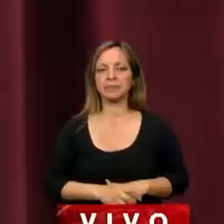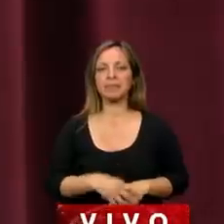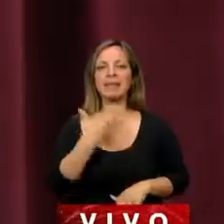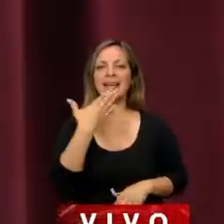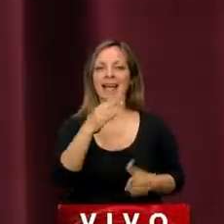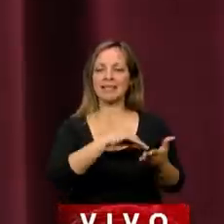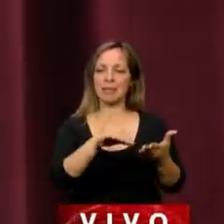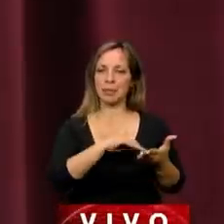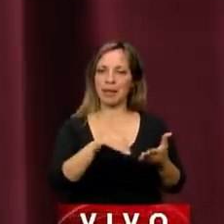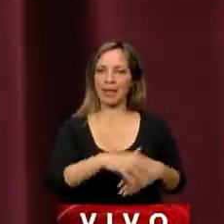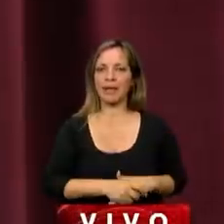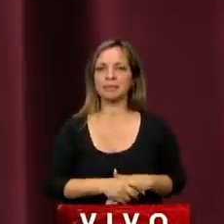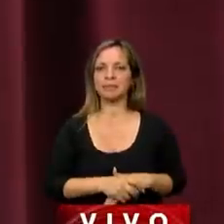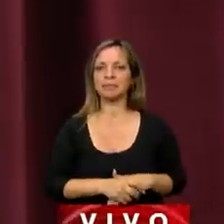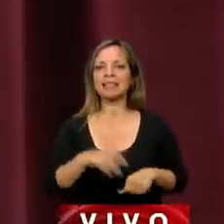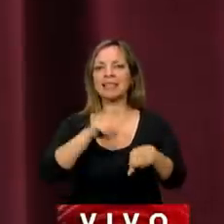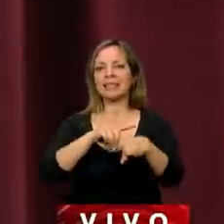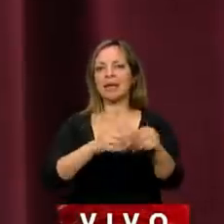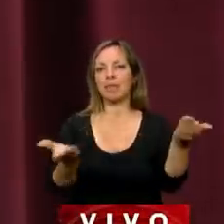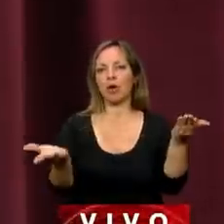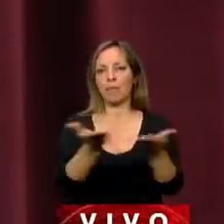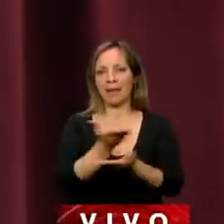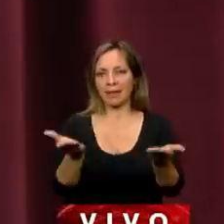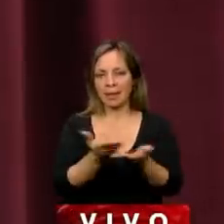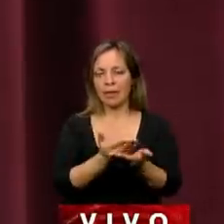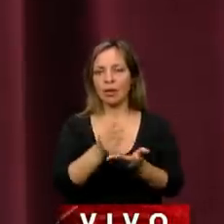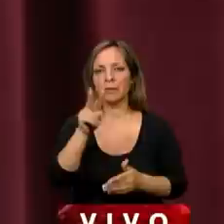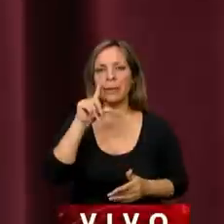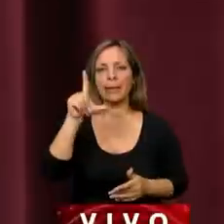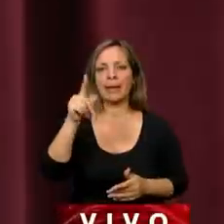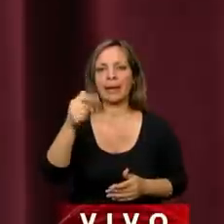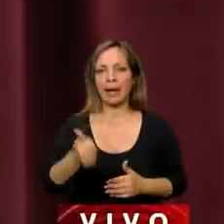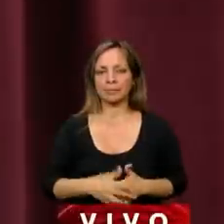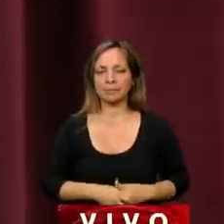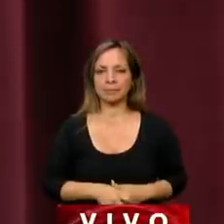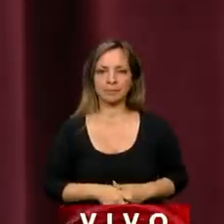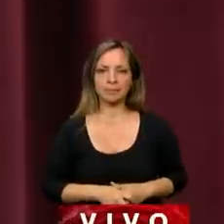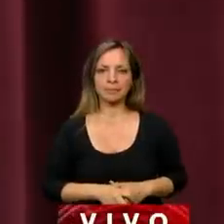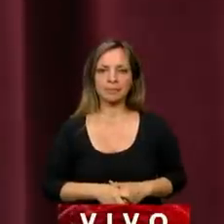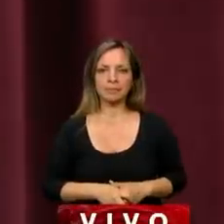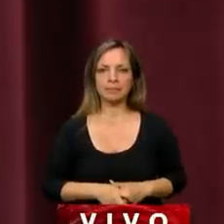Gracias, diputada del PLA. Comparte el tiempo el diputado Alejandro Vilca.